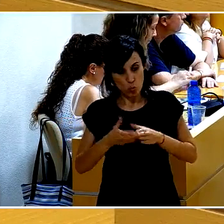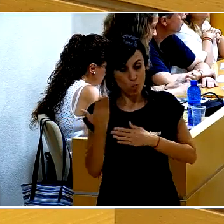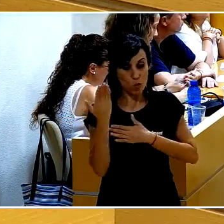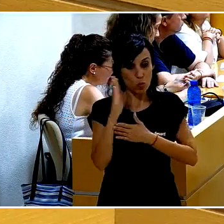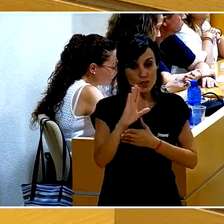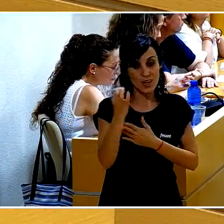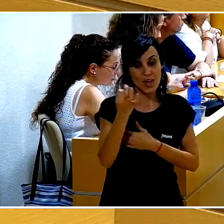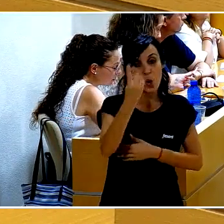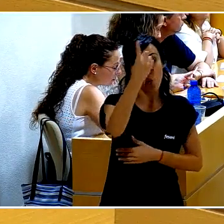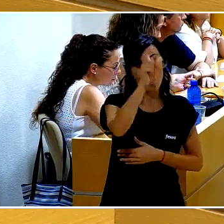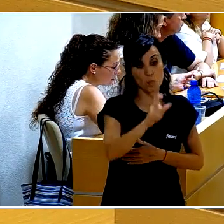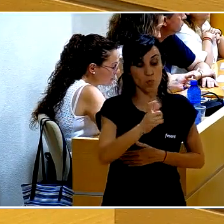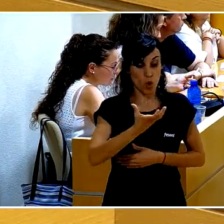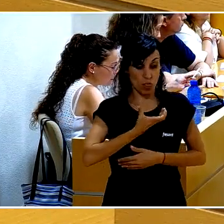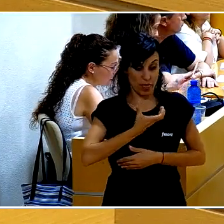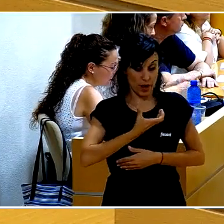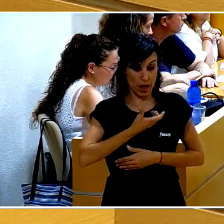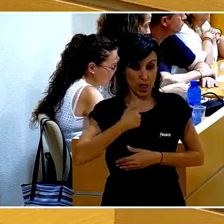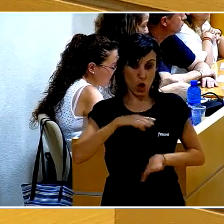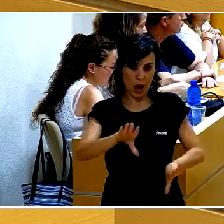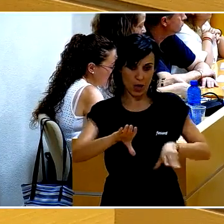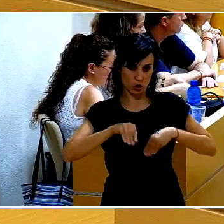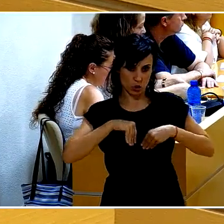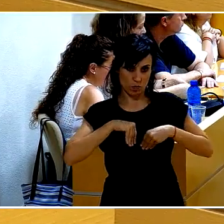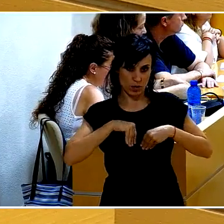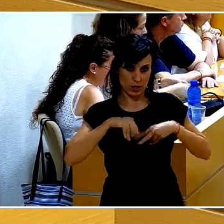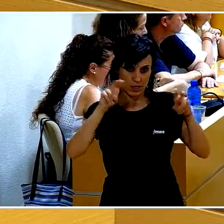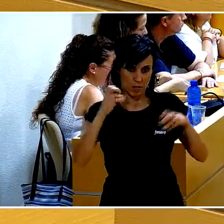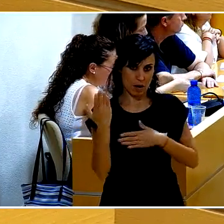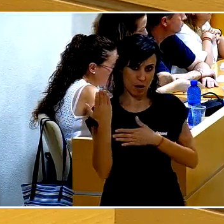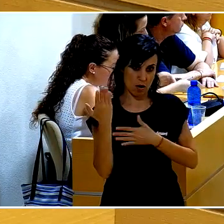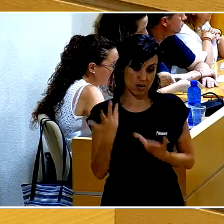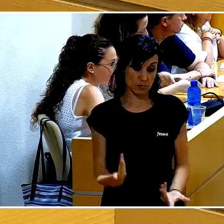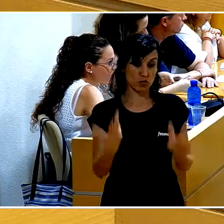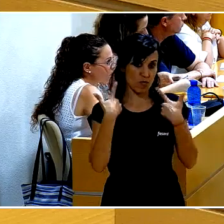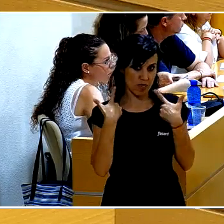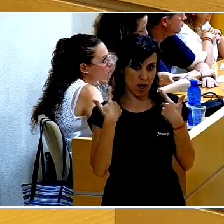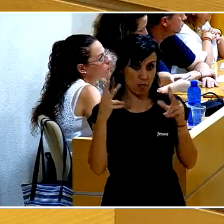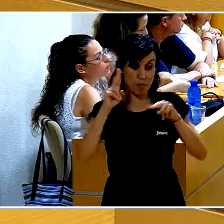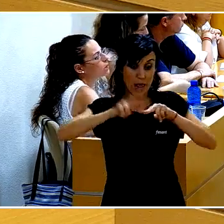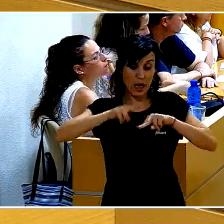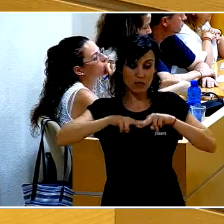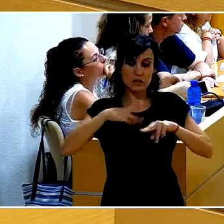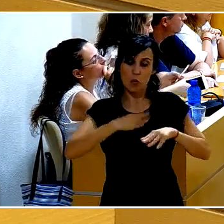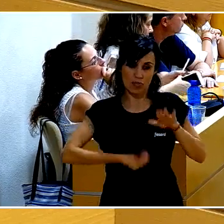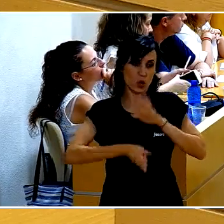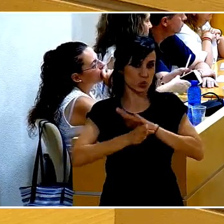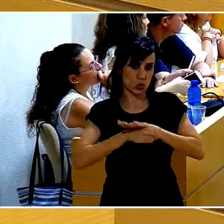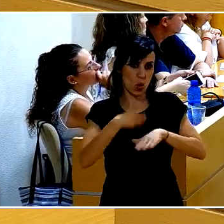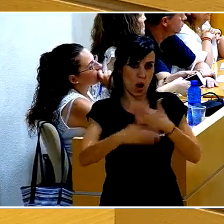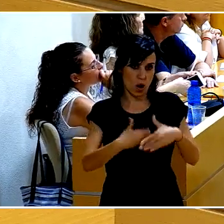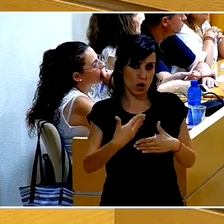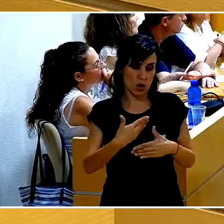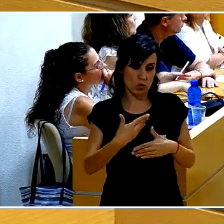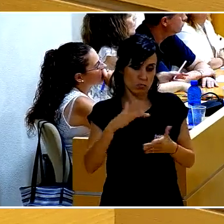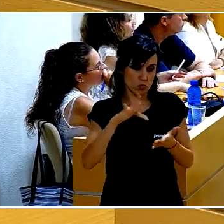un concejal de este grupo asuma esa responsabilidad para que la fiesta pueda continuar y se puedan